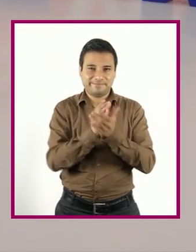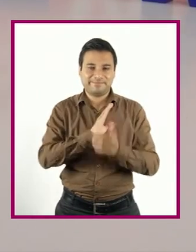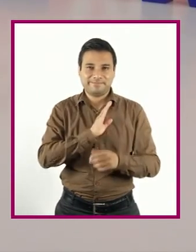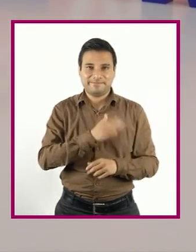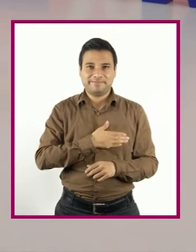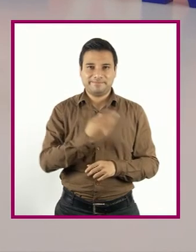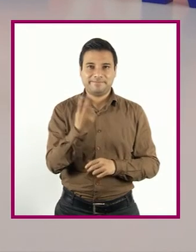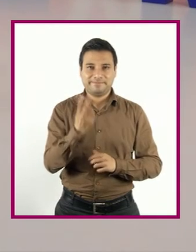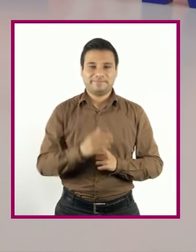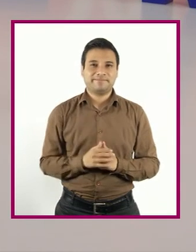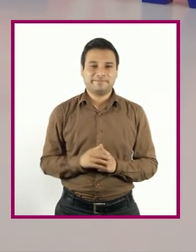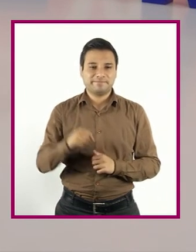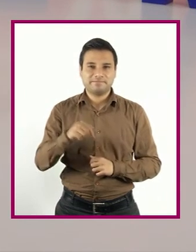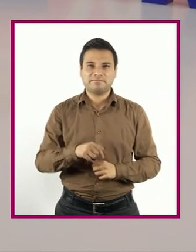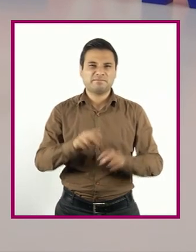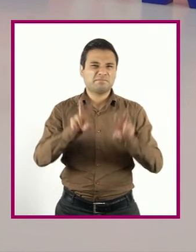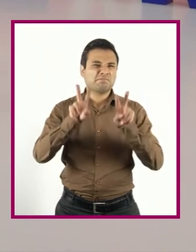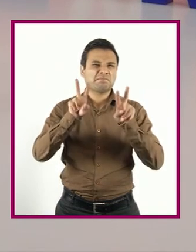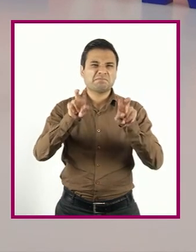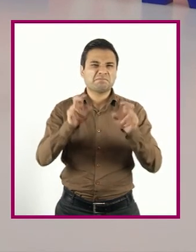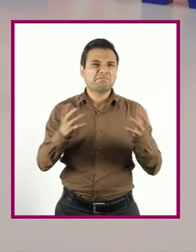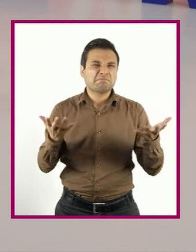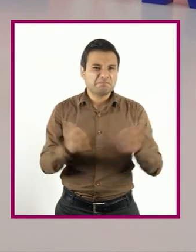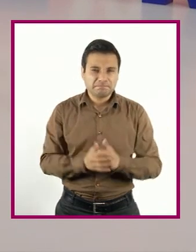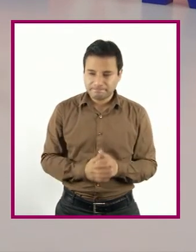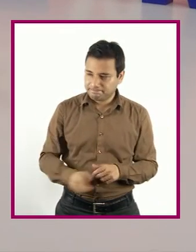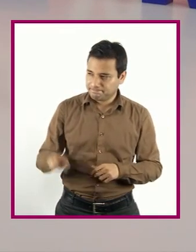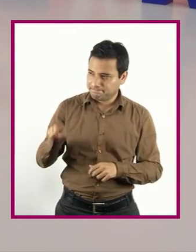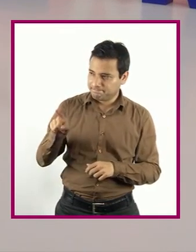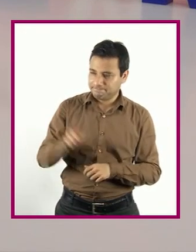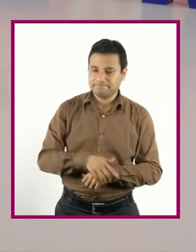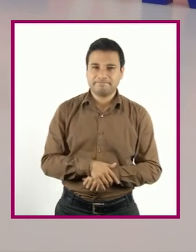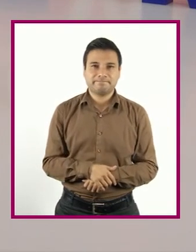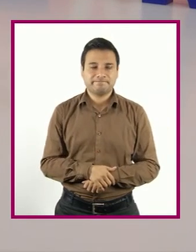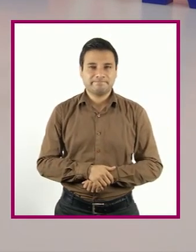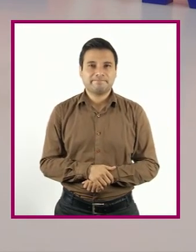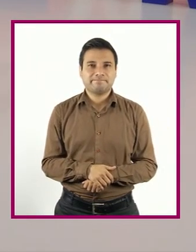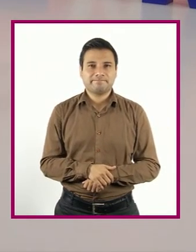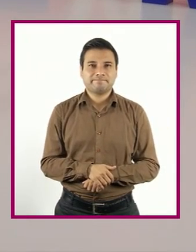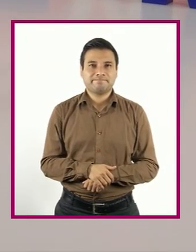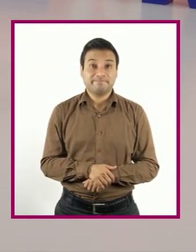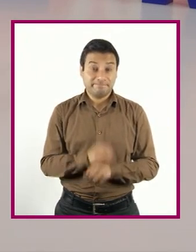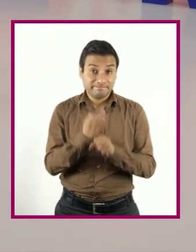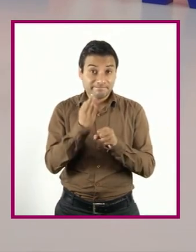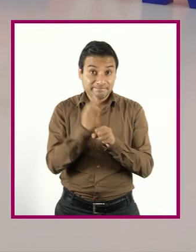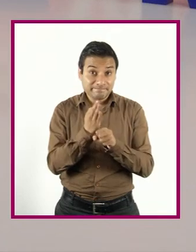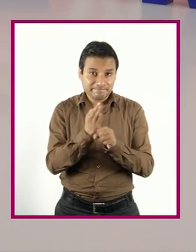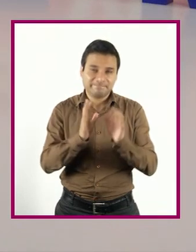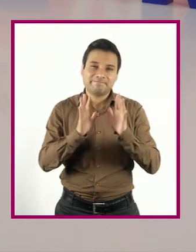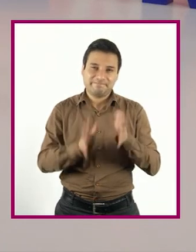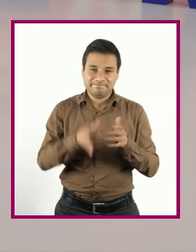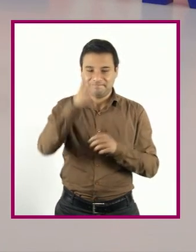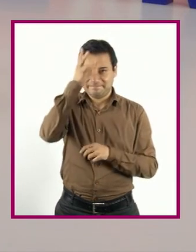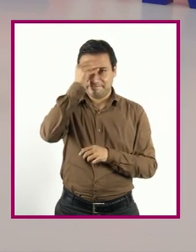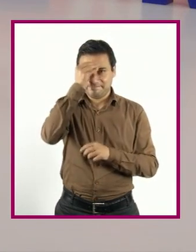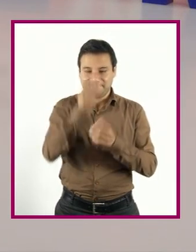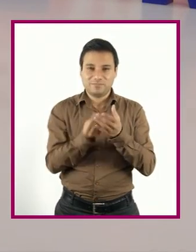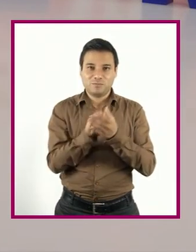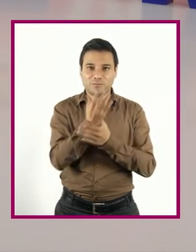Materna 2, en la que hemos compartido sobre ¿cómo dices que se escribe? Hoy hemos aprendido algo nuevo